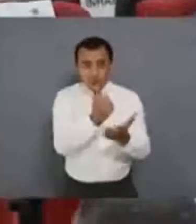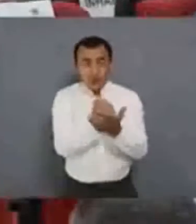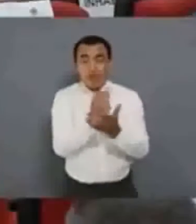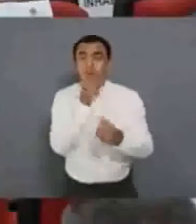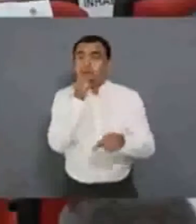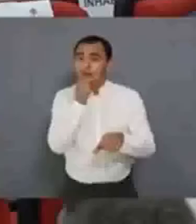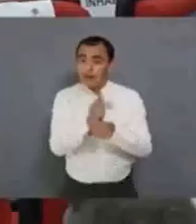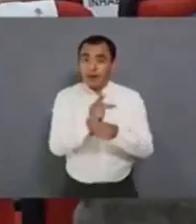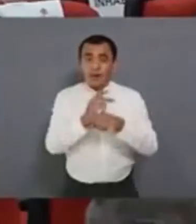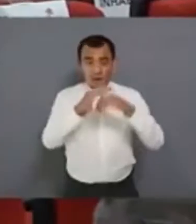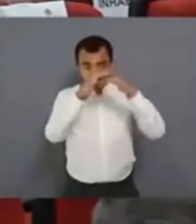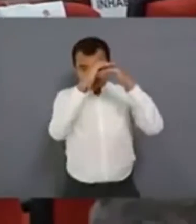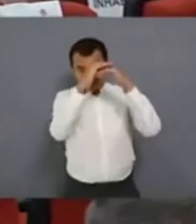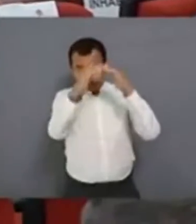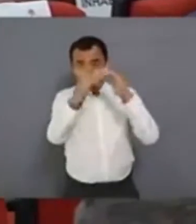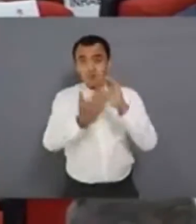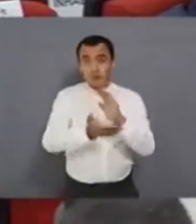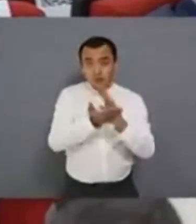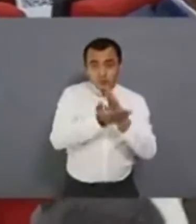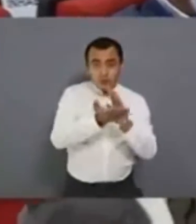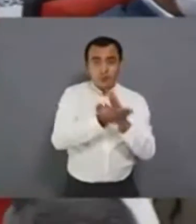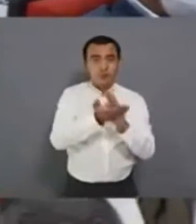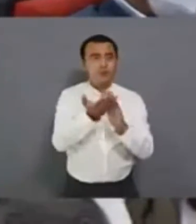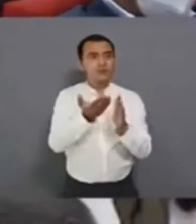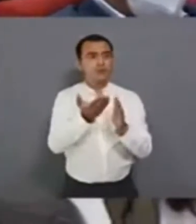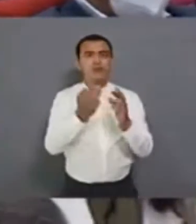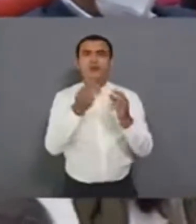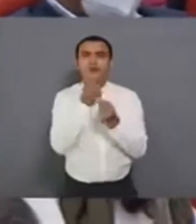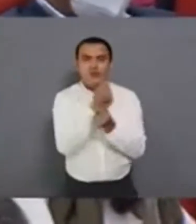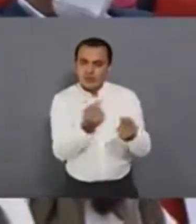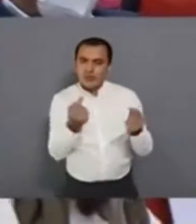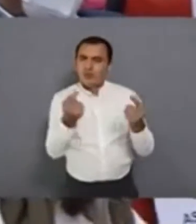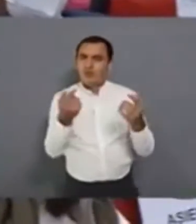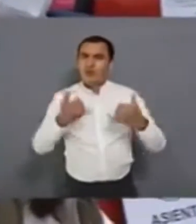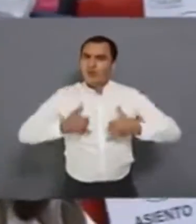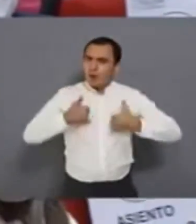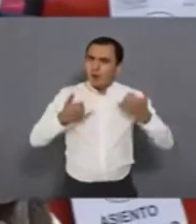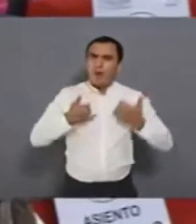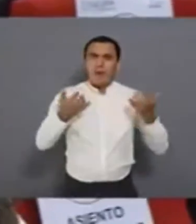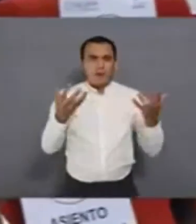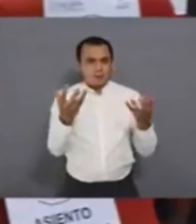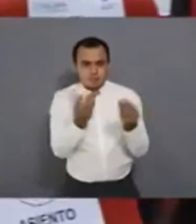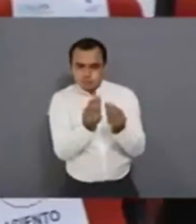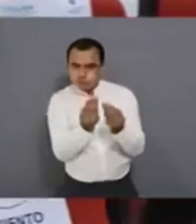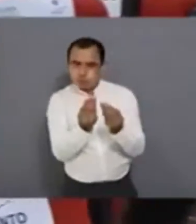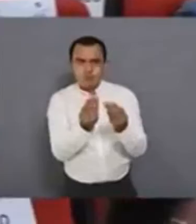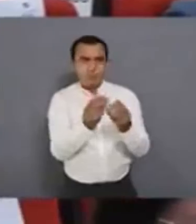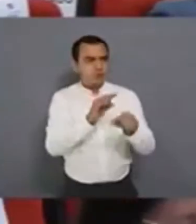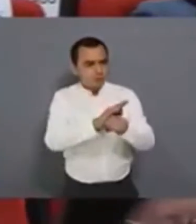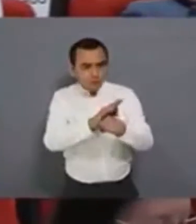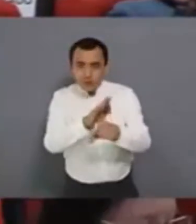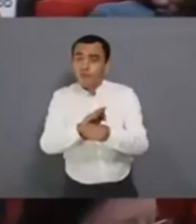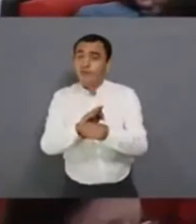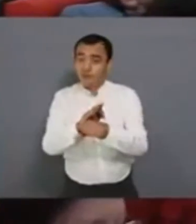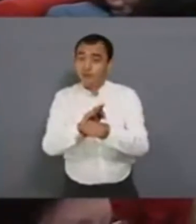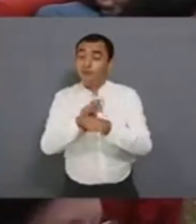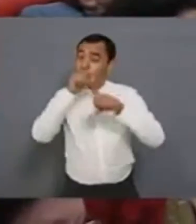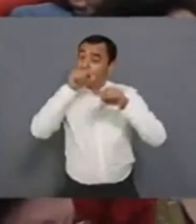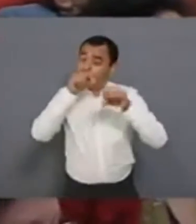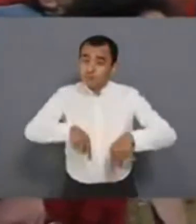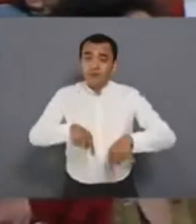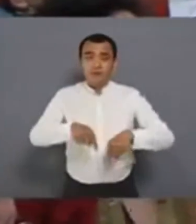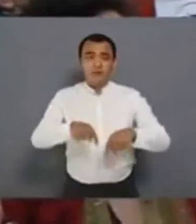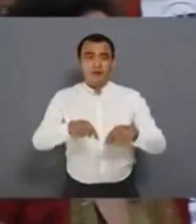los domos, mejorar los espacios donde se reúnen nuestros niños y nuestros jóvenes, contribuir también a que